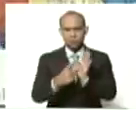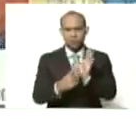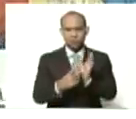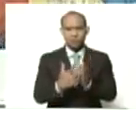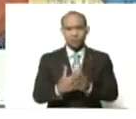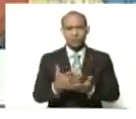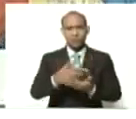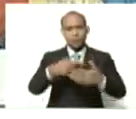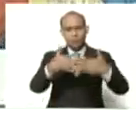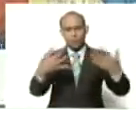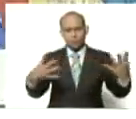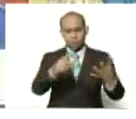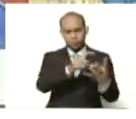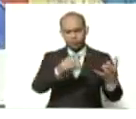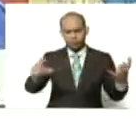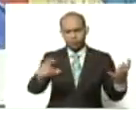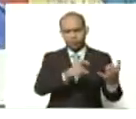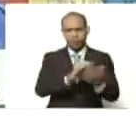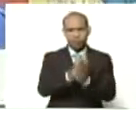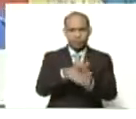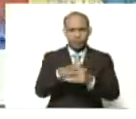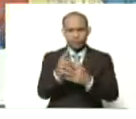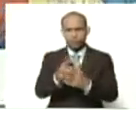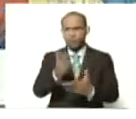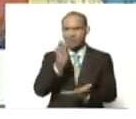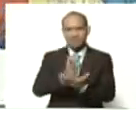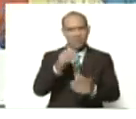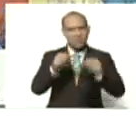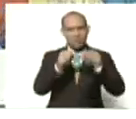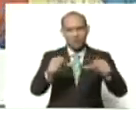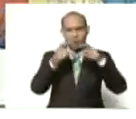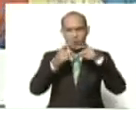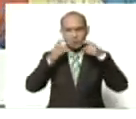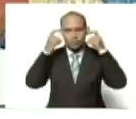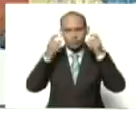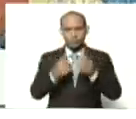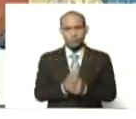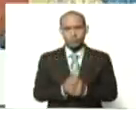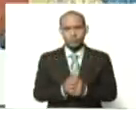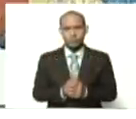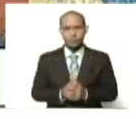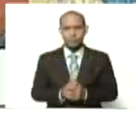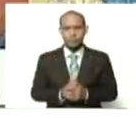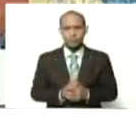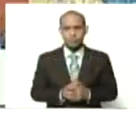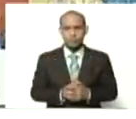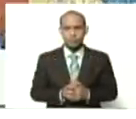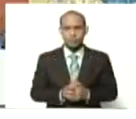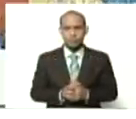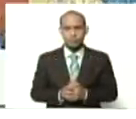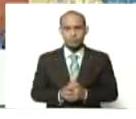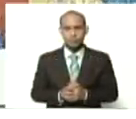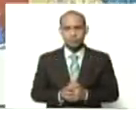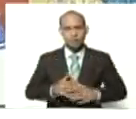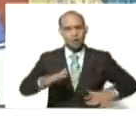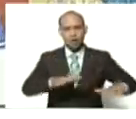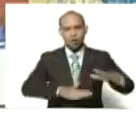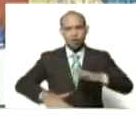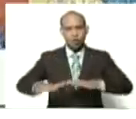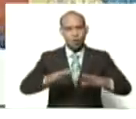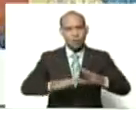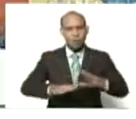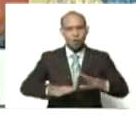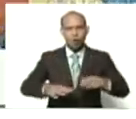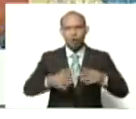las piezas. Y uno no se quita esto, compadre. Y cero aquello. Dominó seco.